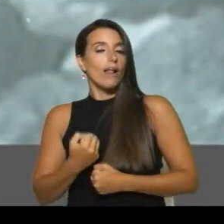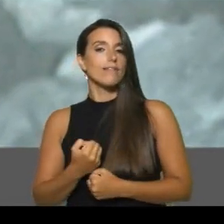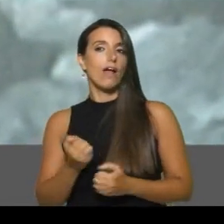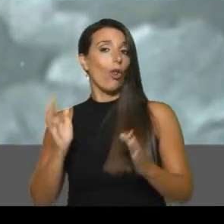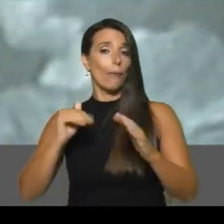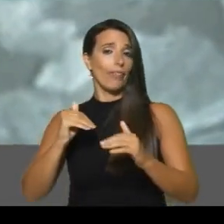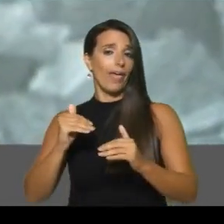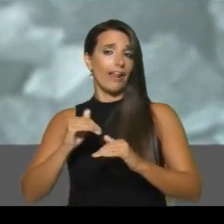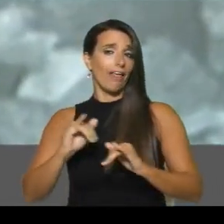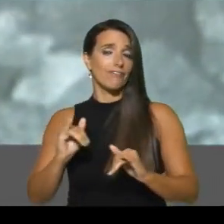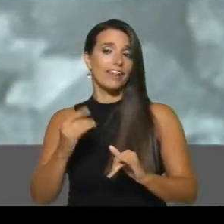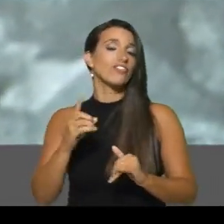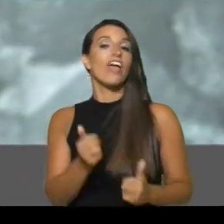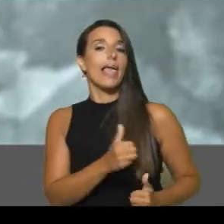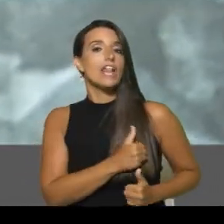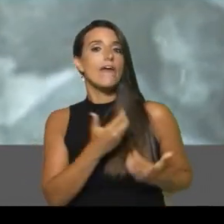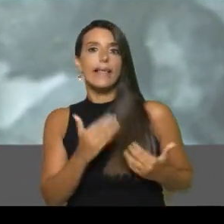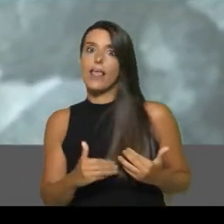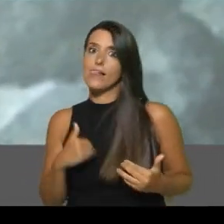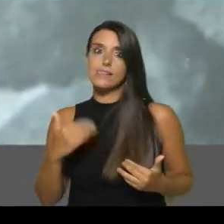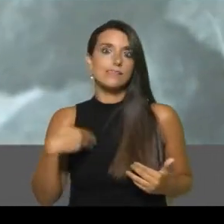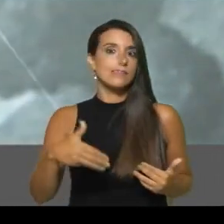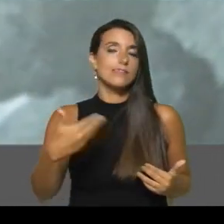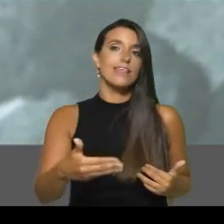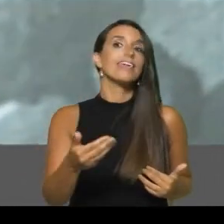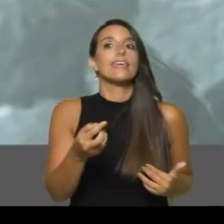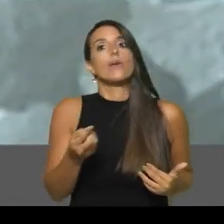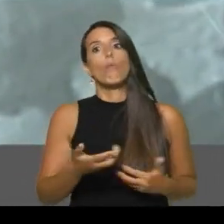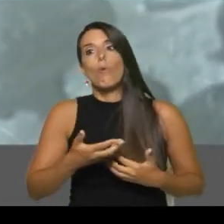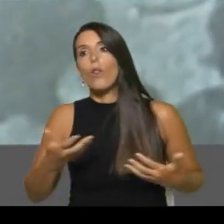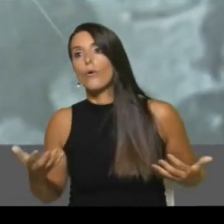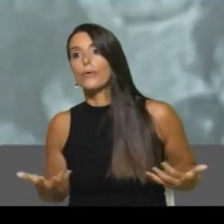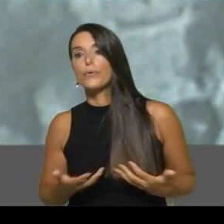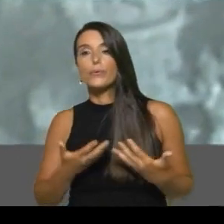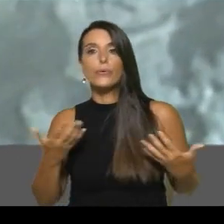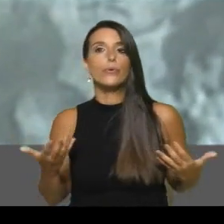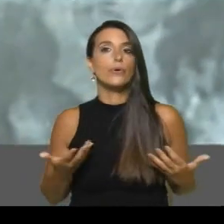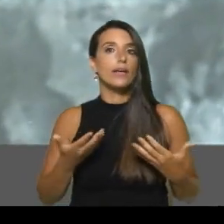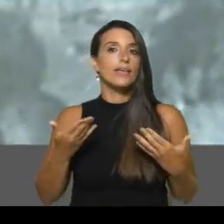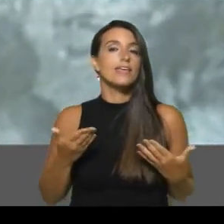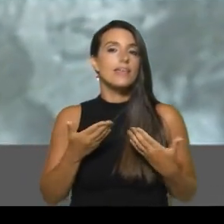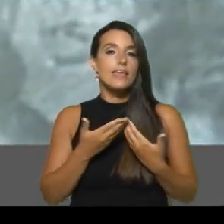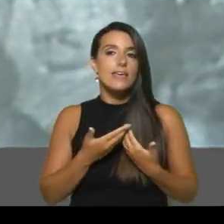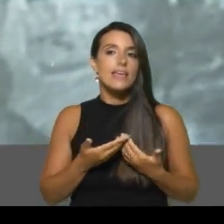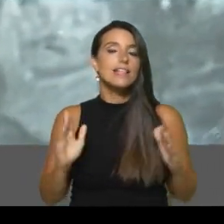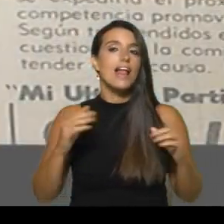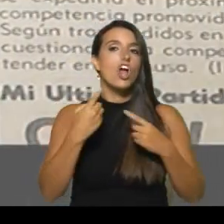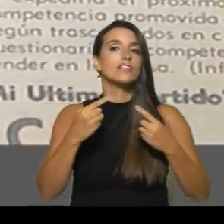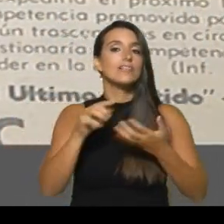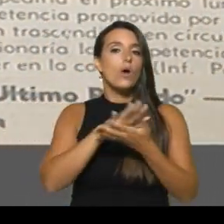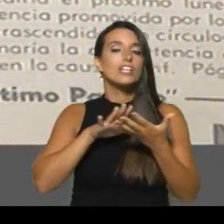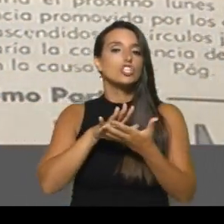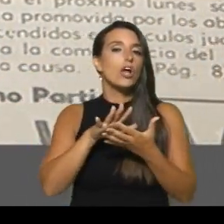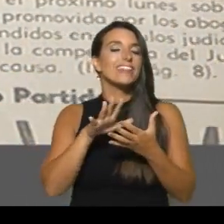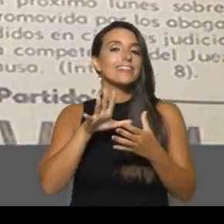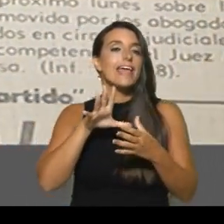el ejército en particular quería seguir de largo y bueno meterse introducirse una cantidad aspecto de la vida del país